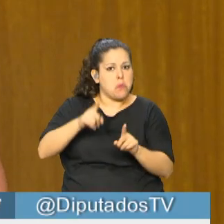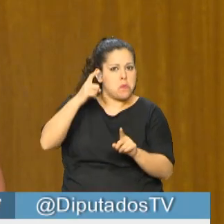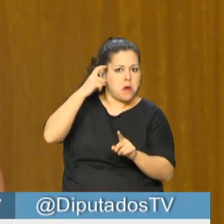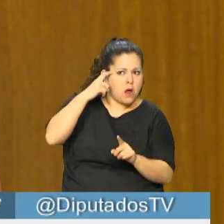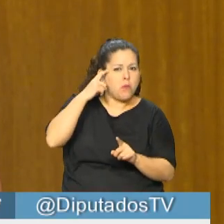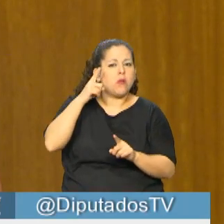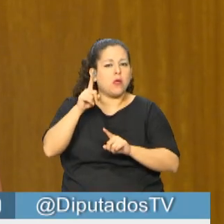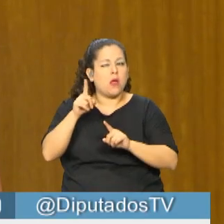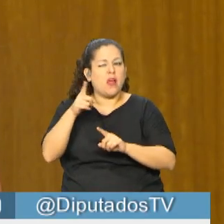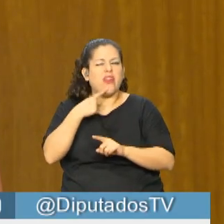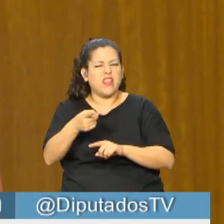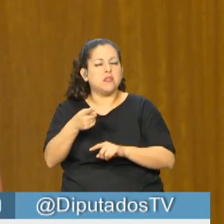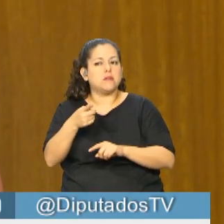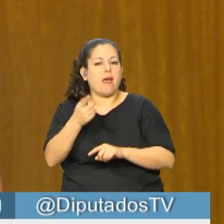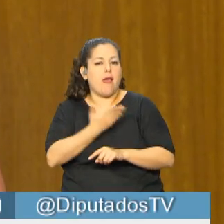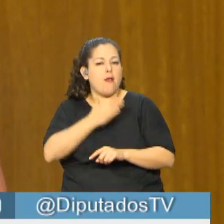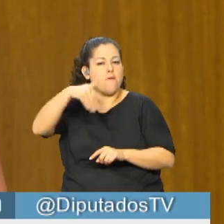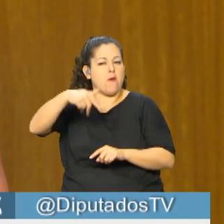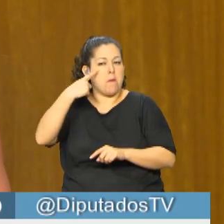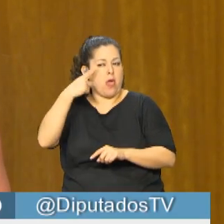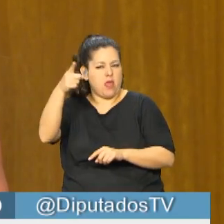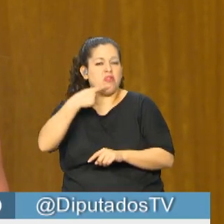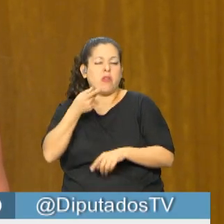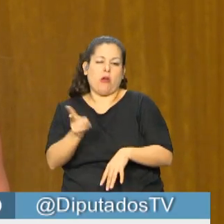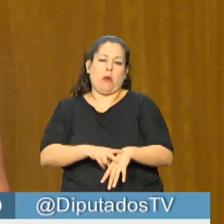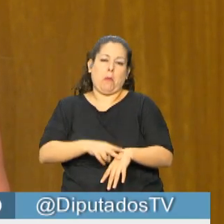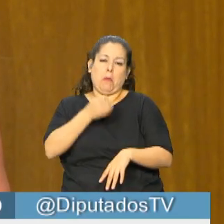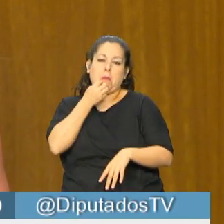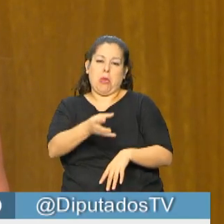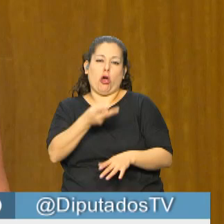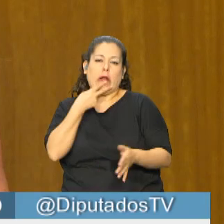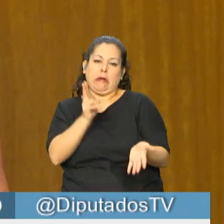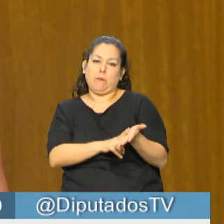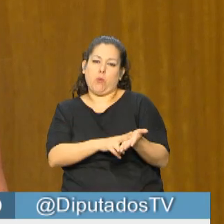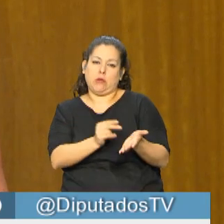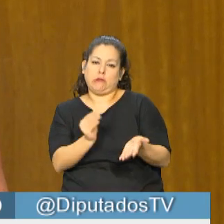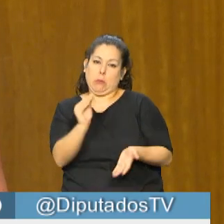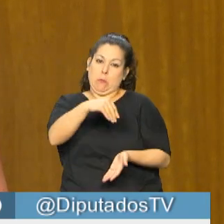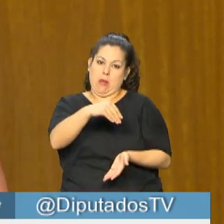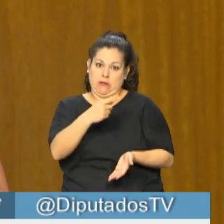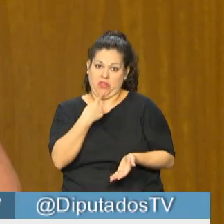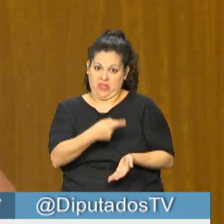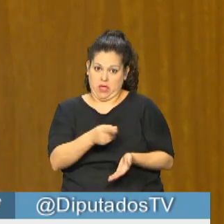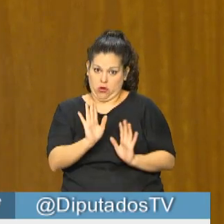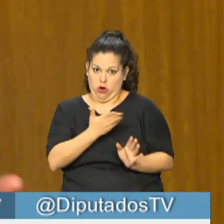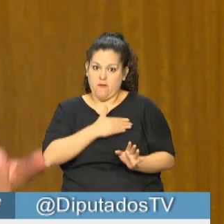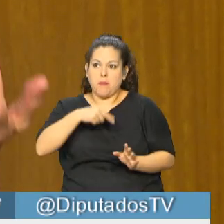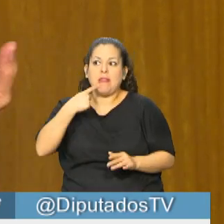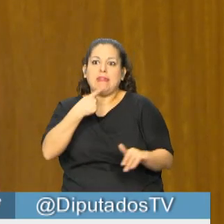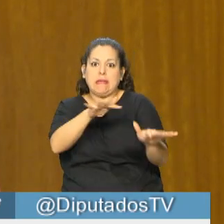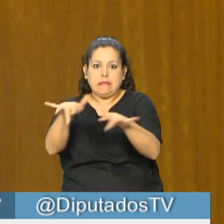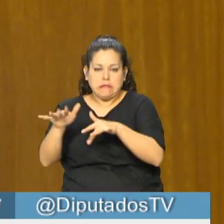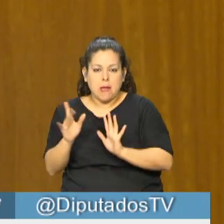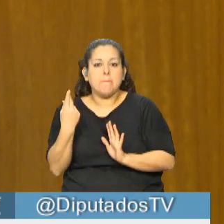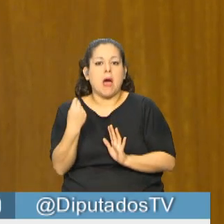Fondo Monetario lo había sugerido, modificar el esquema de retenciones para que el Estado eventualmente ante mayores exportaciones pueda